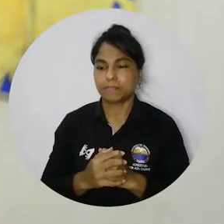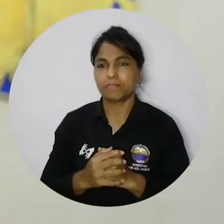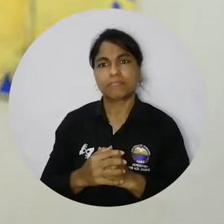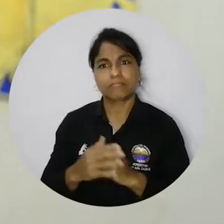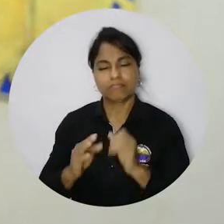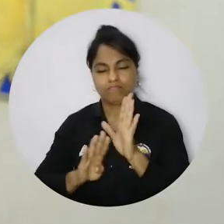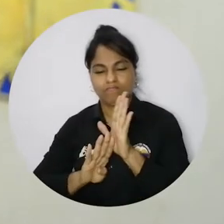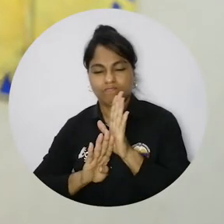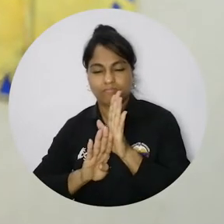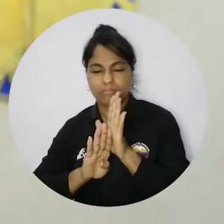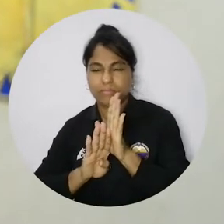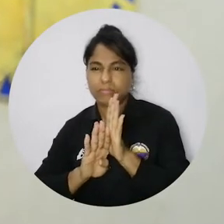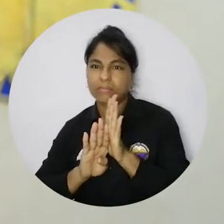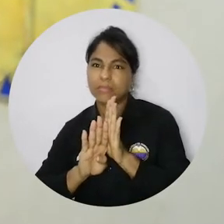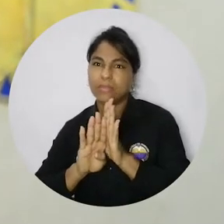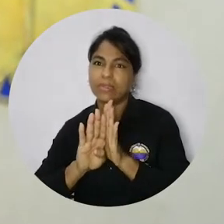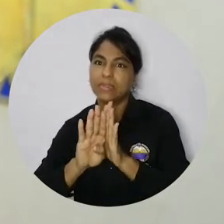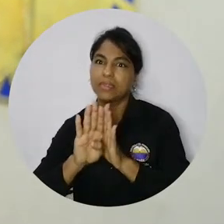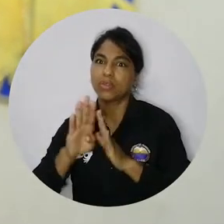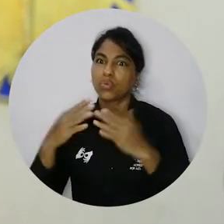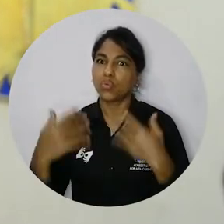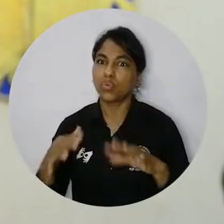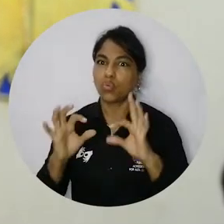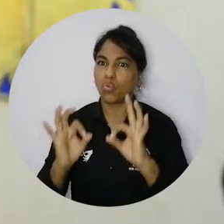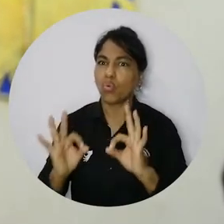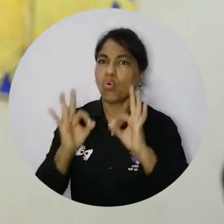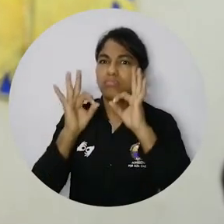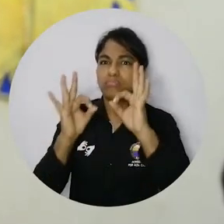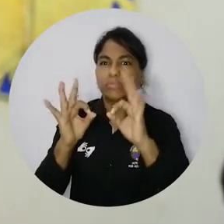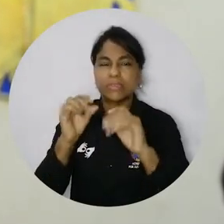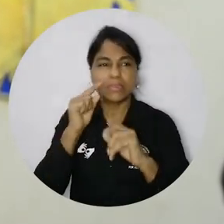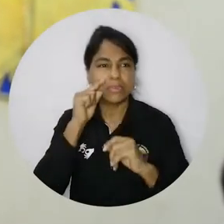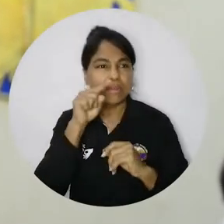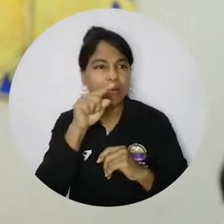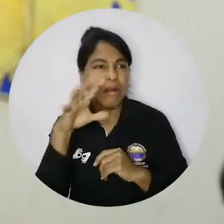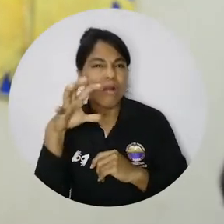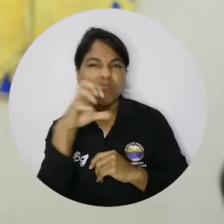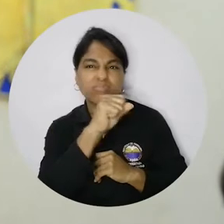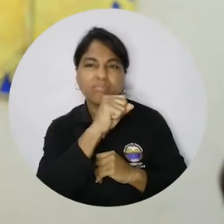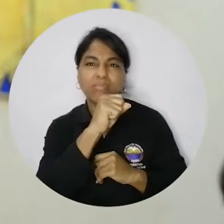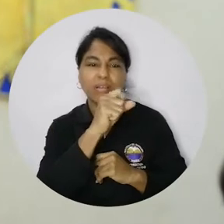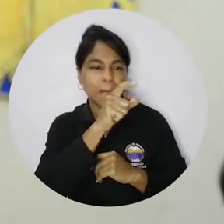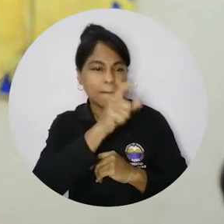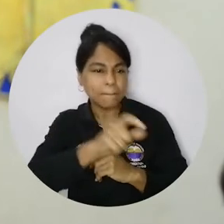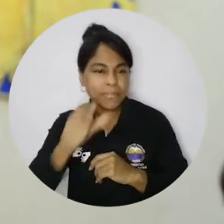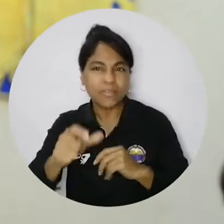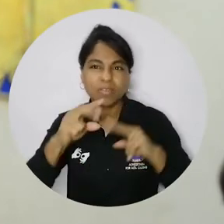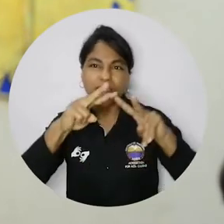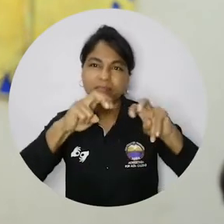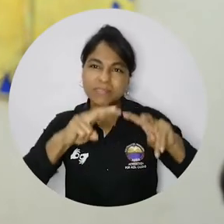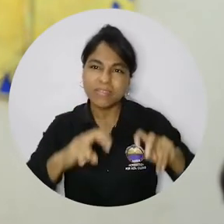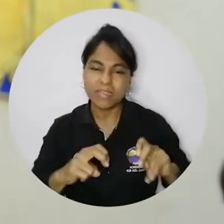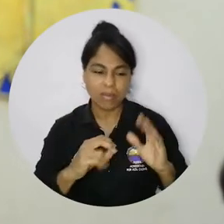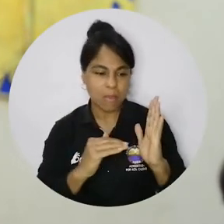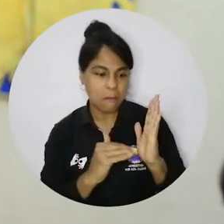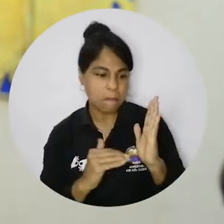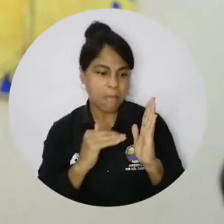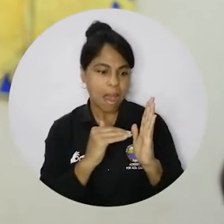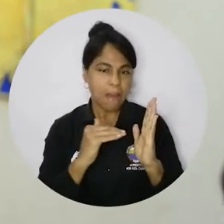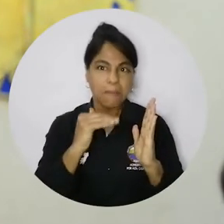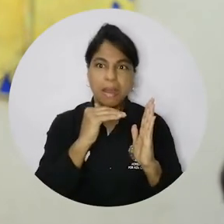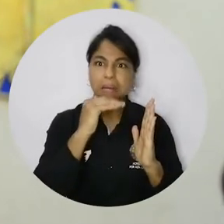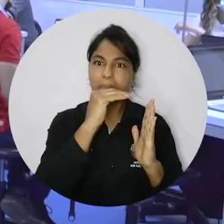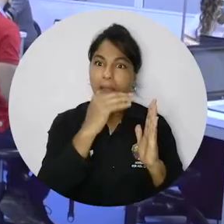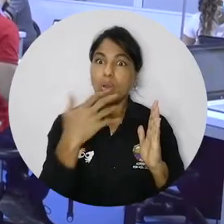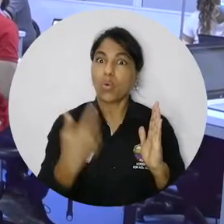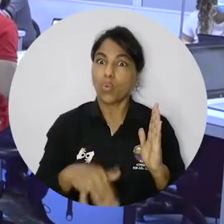avance de la Universidad ha sido extraordinario, lo podemos ver en las cifras de los investigadores, de la categorización de los